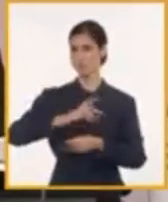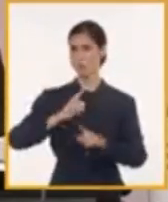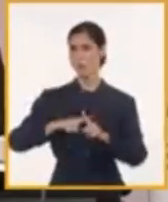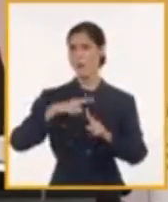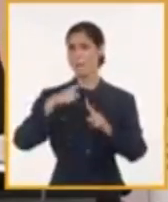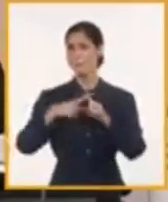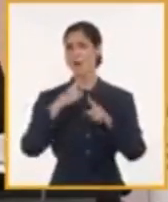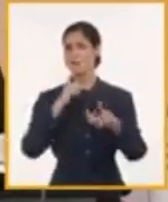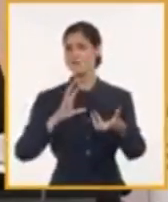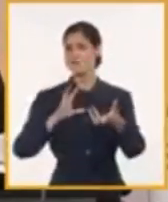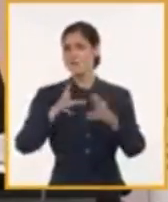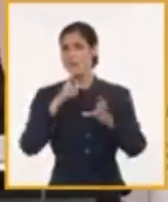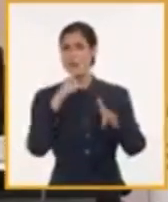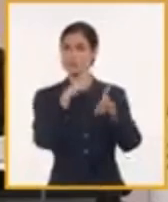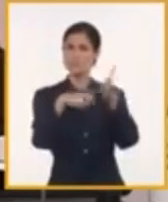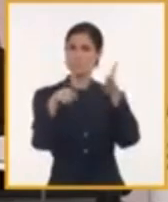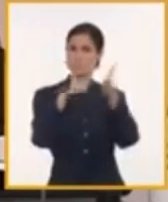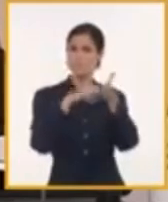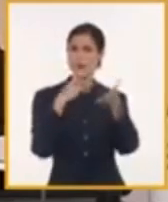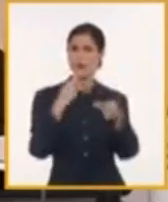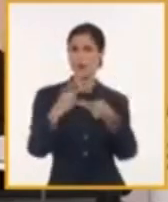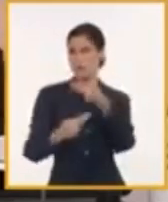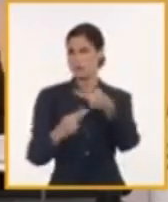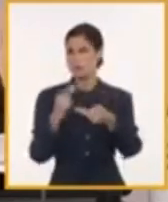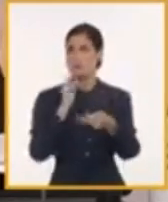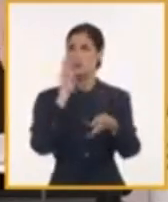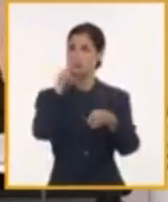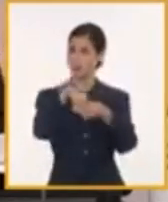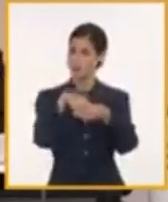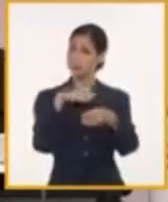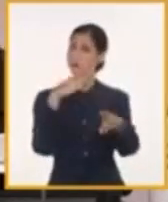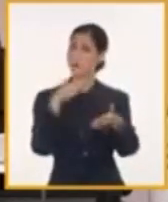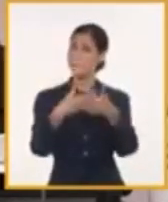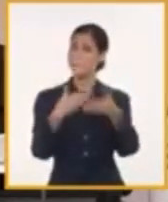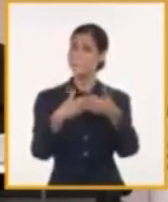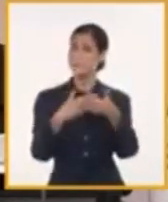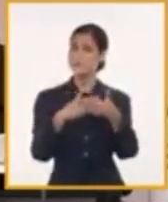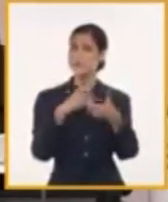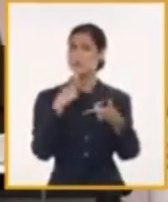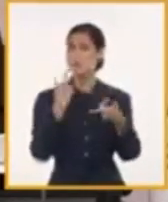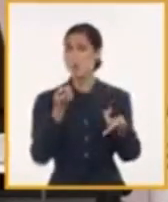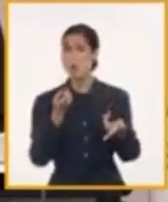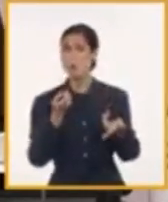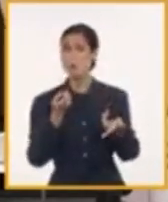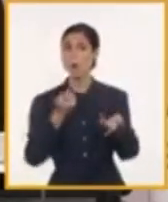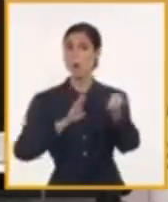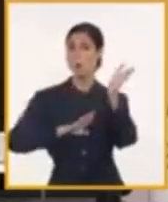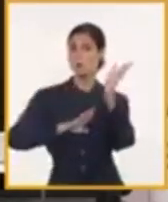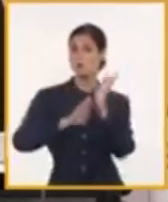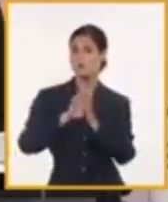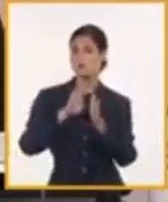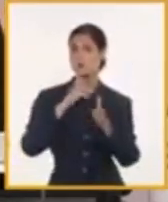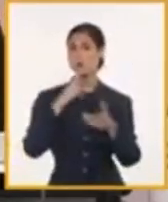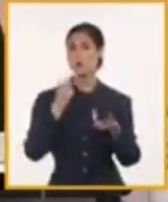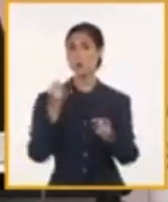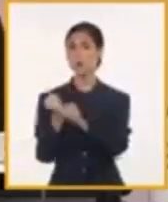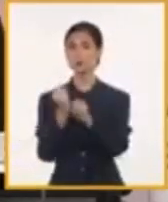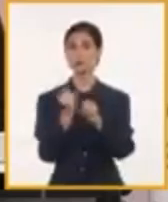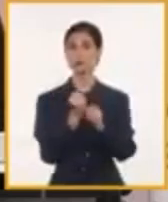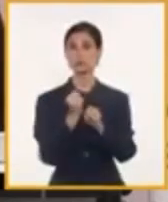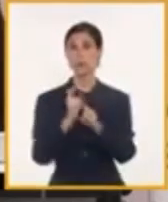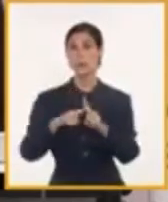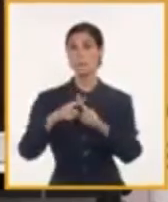se tienen para poder incrementar esa producción y cómo dentro de esas estrategias está incluida la inversión